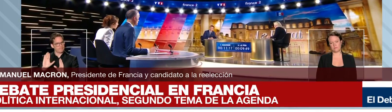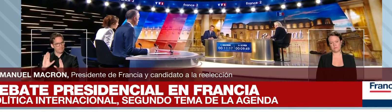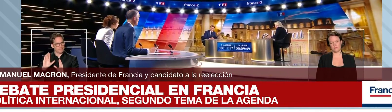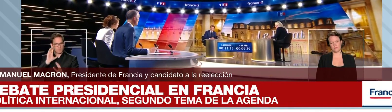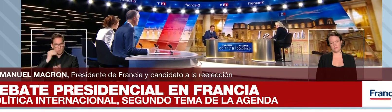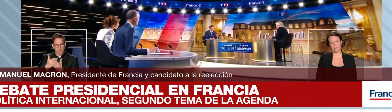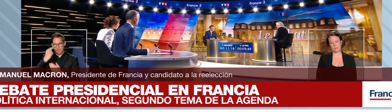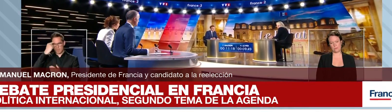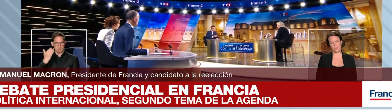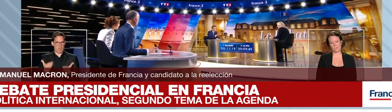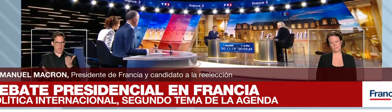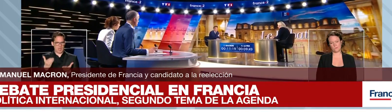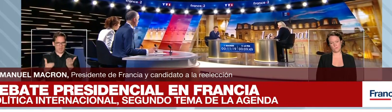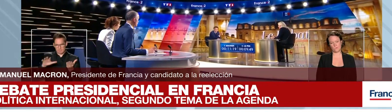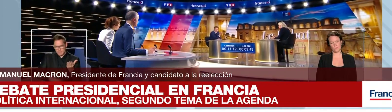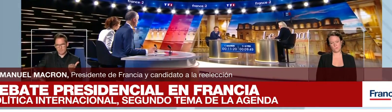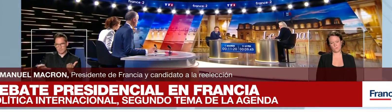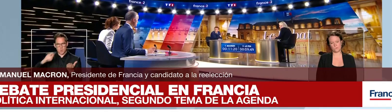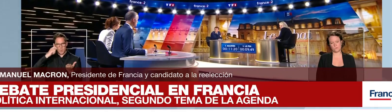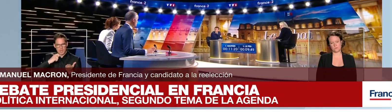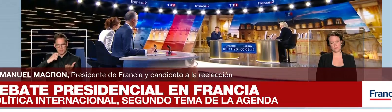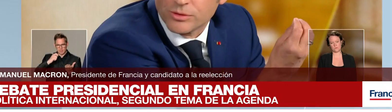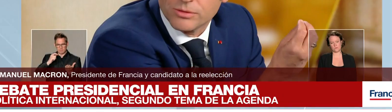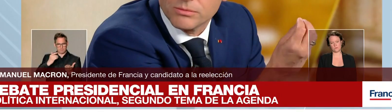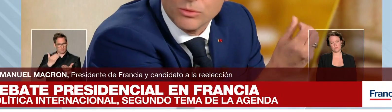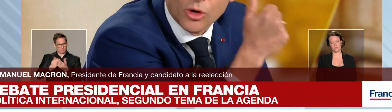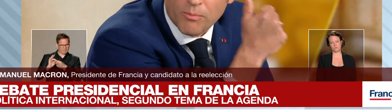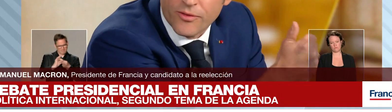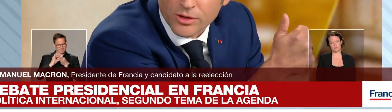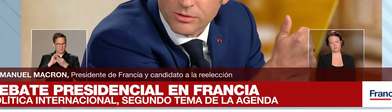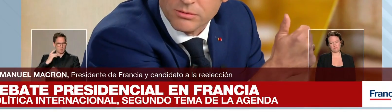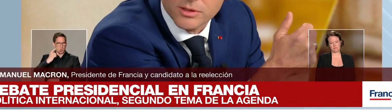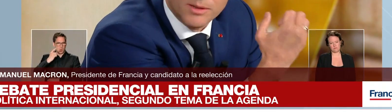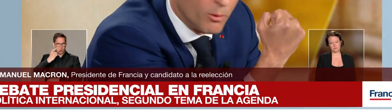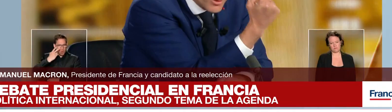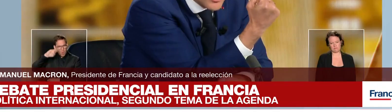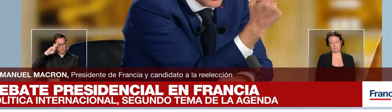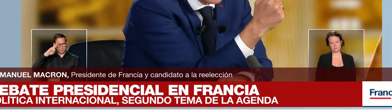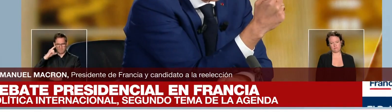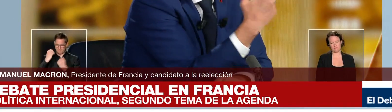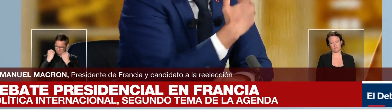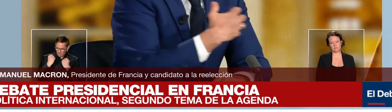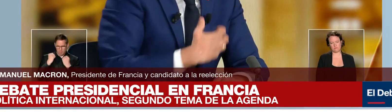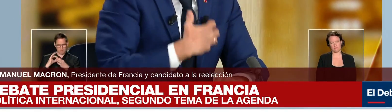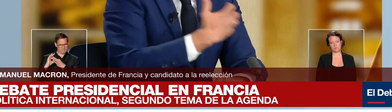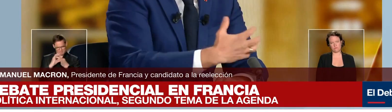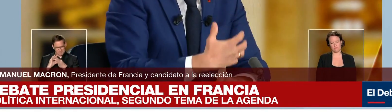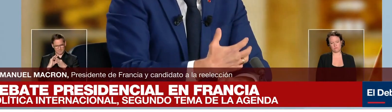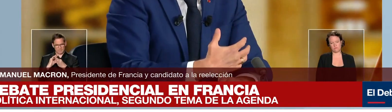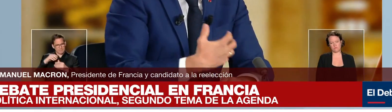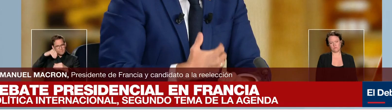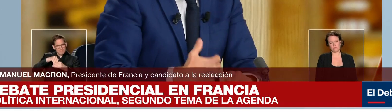ella misma y para el equilibrio de las naciones. Y por eso Europa es tan importante, una Europa fuerte, de peso,